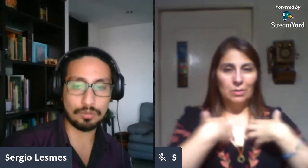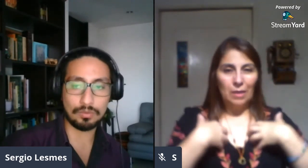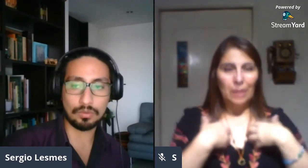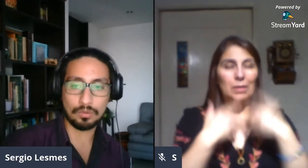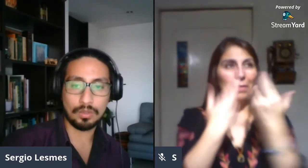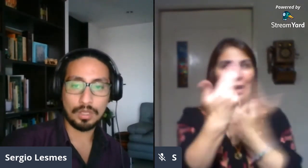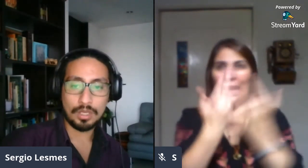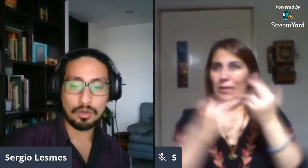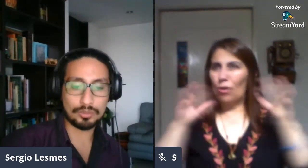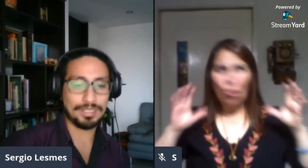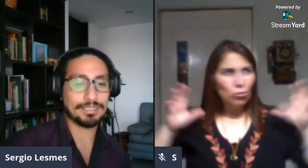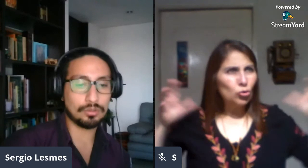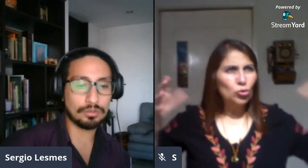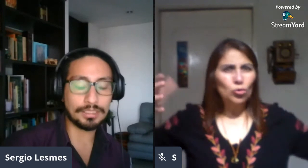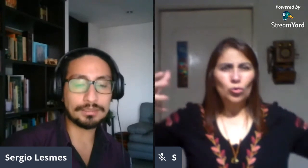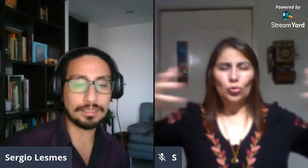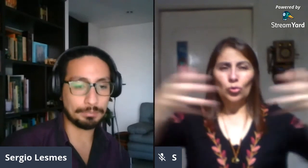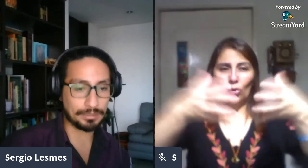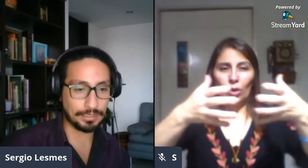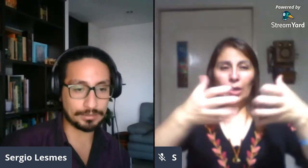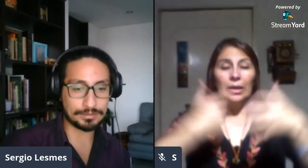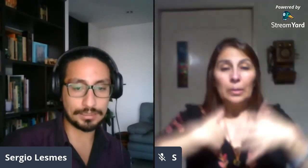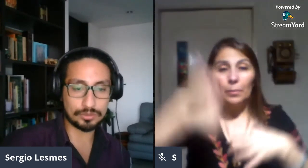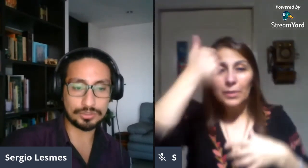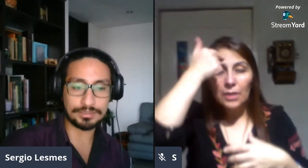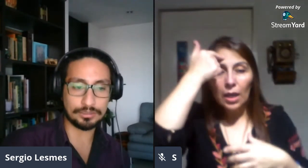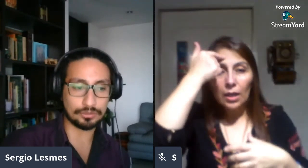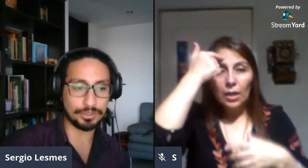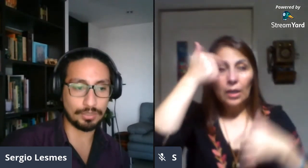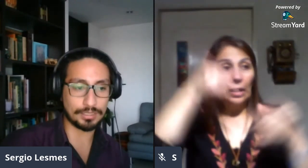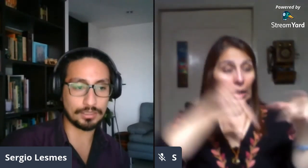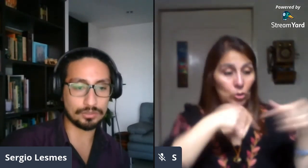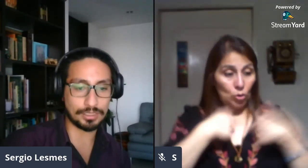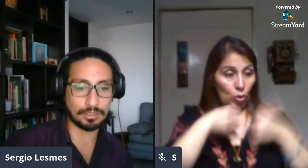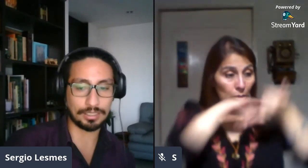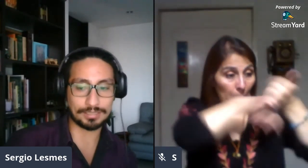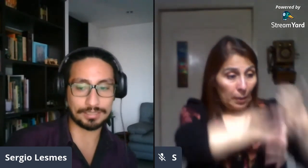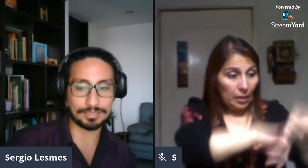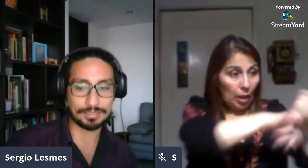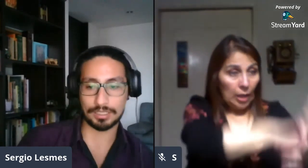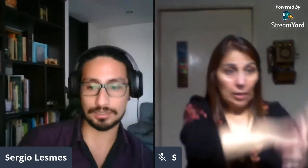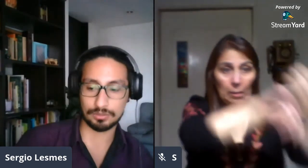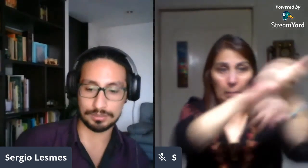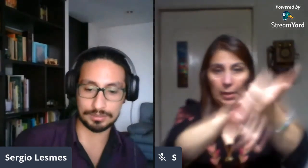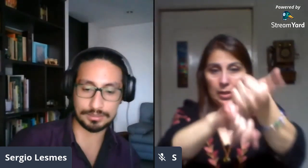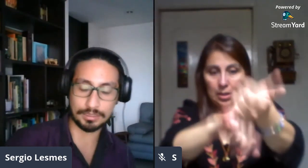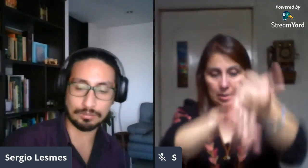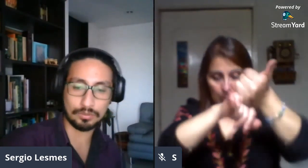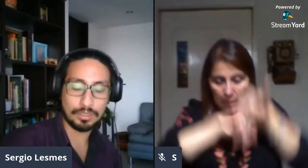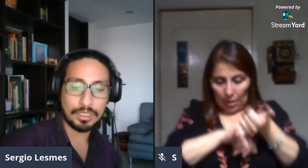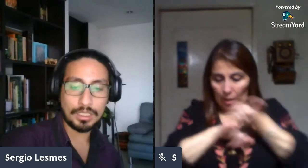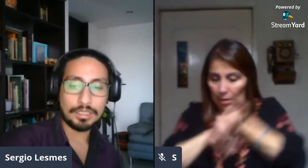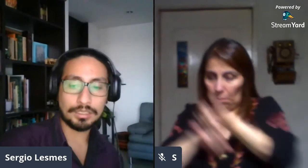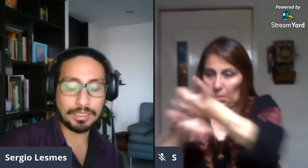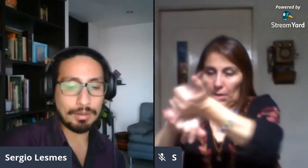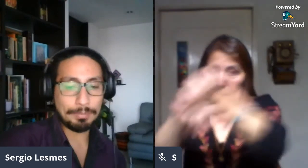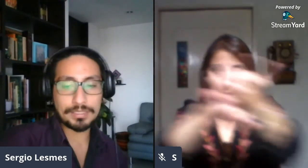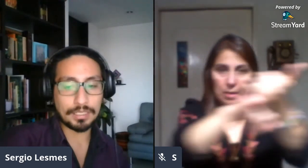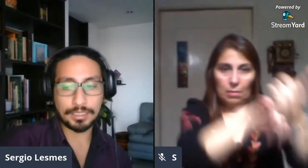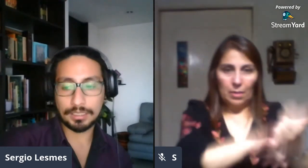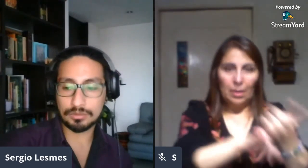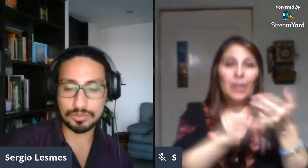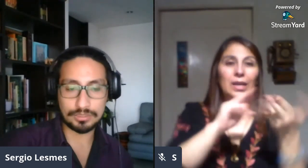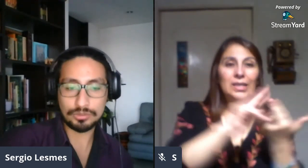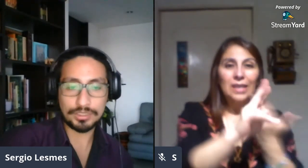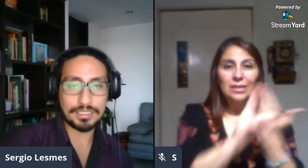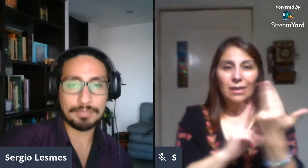pensarnos como seres que son interdependientes de esos distintos niveles en los que establecemos relaciones. Es decir, como quién iba a pensar que,